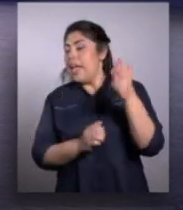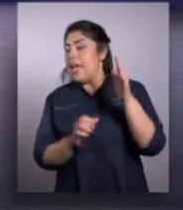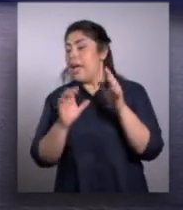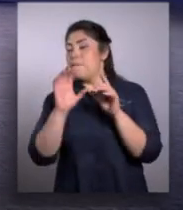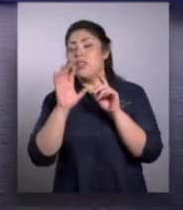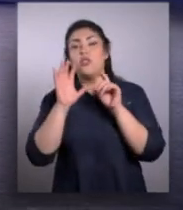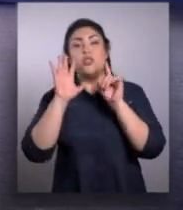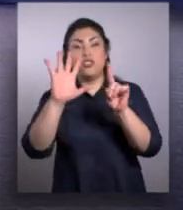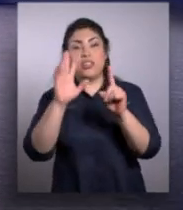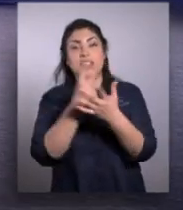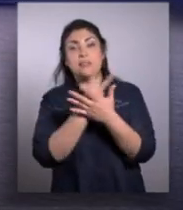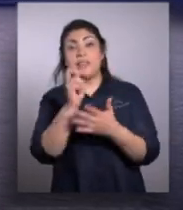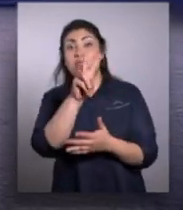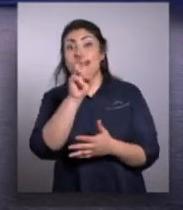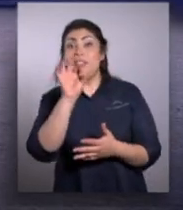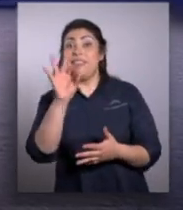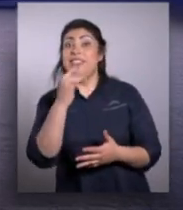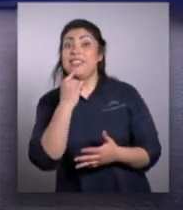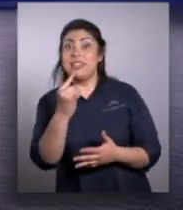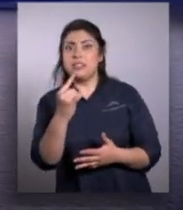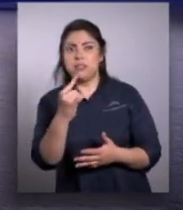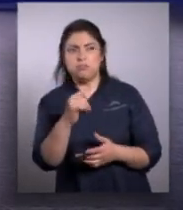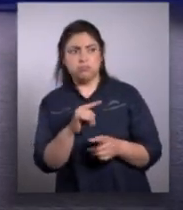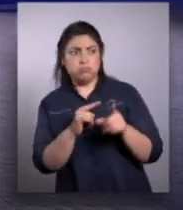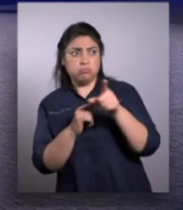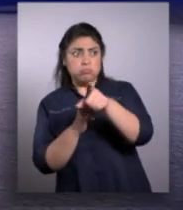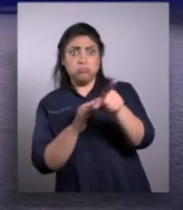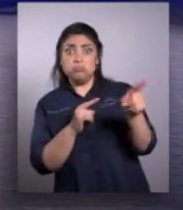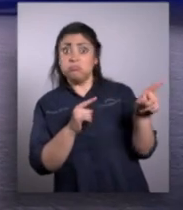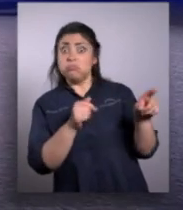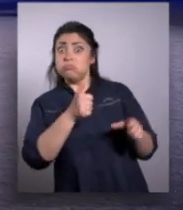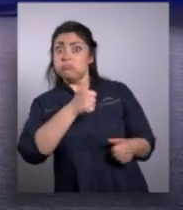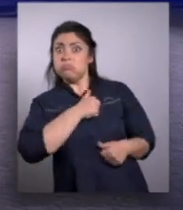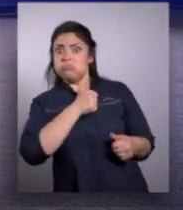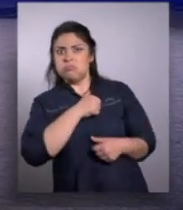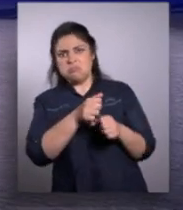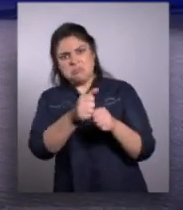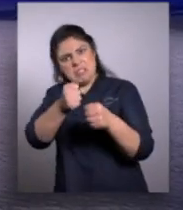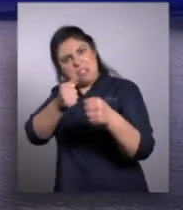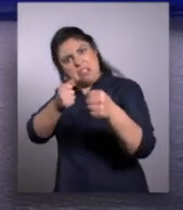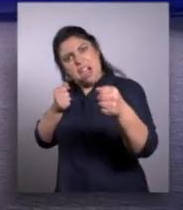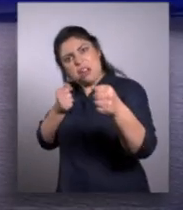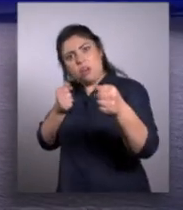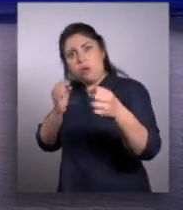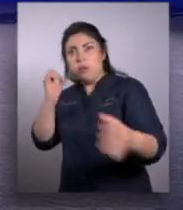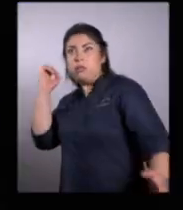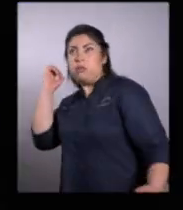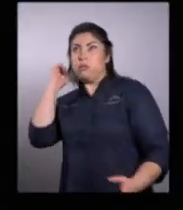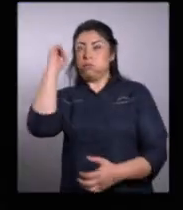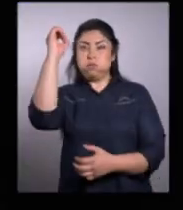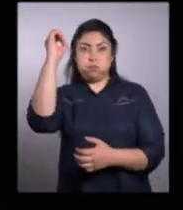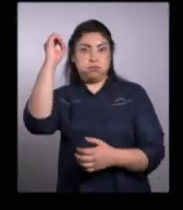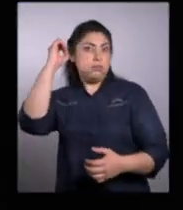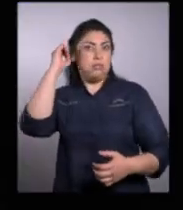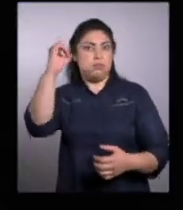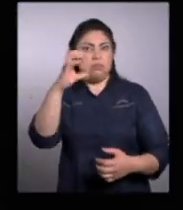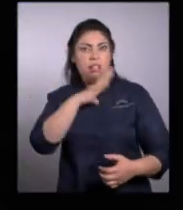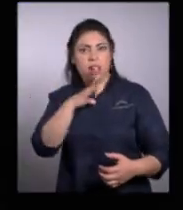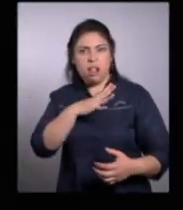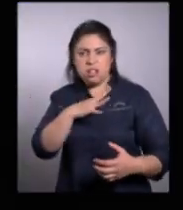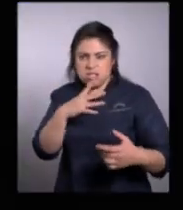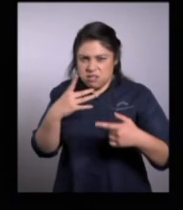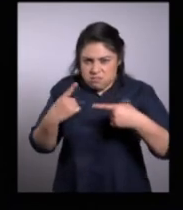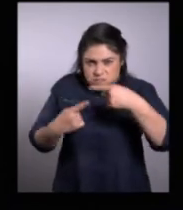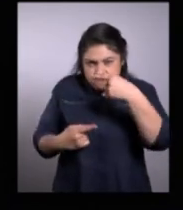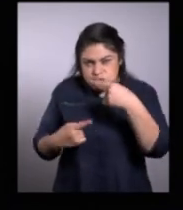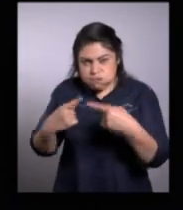jabalina empuñarán crueles son y no tendrán misericordia su estruendo